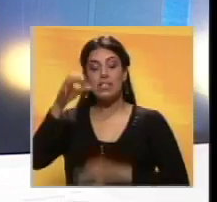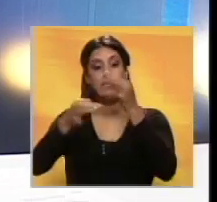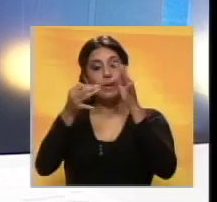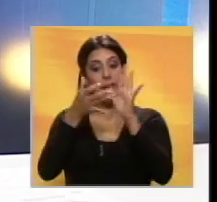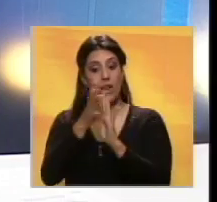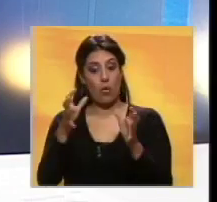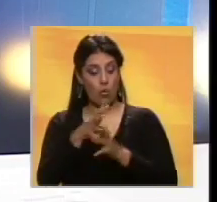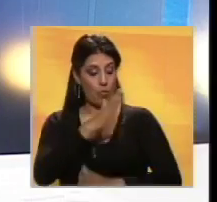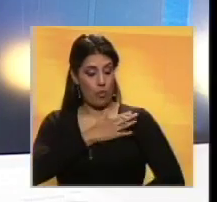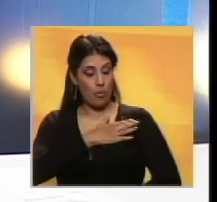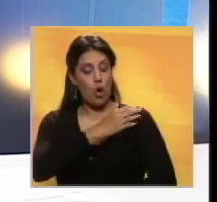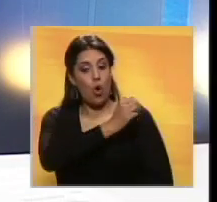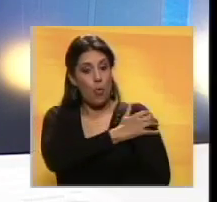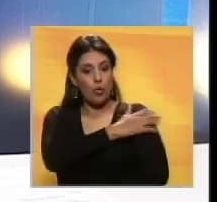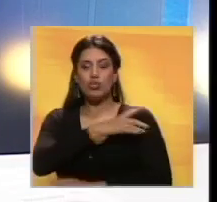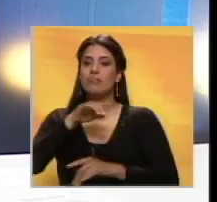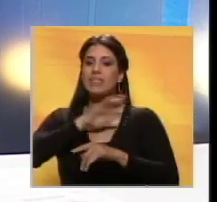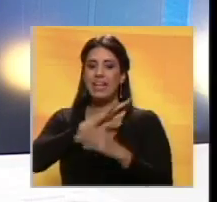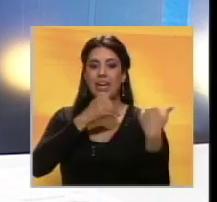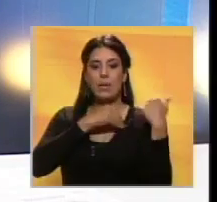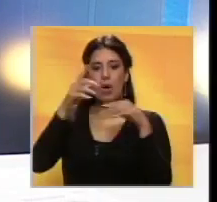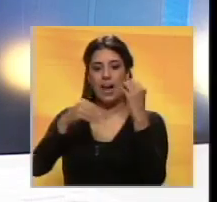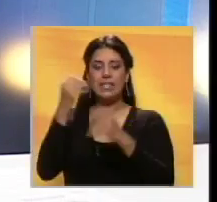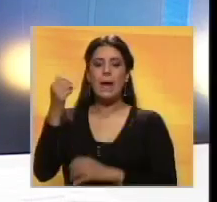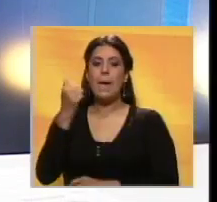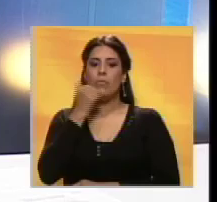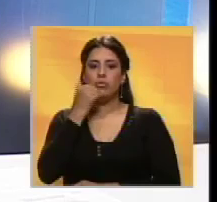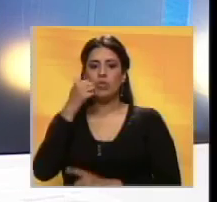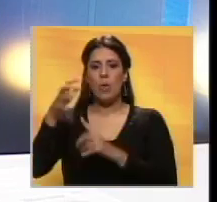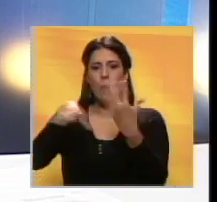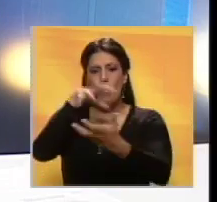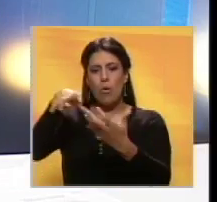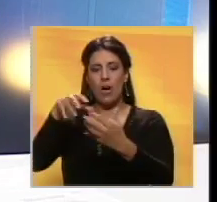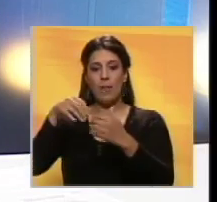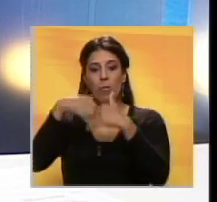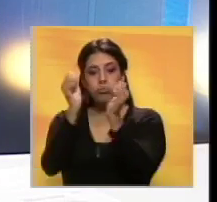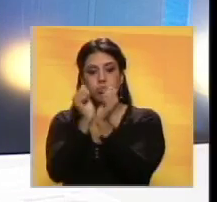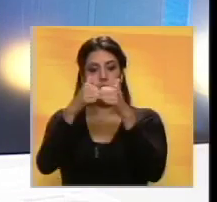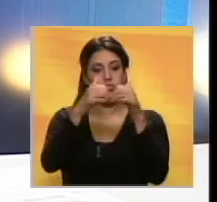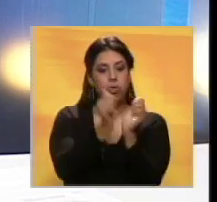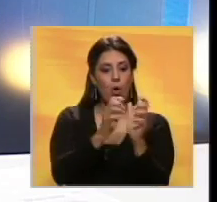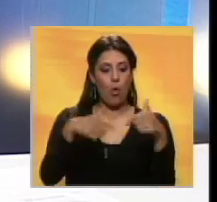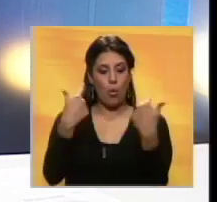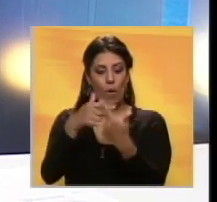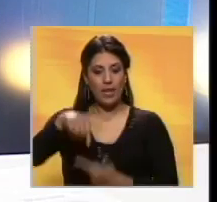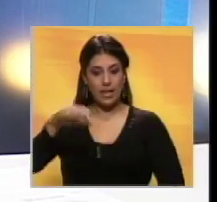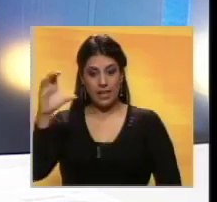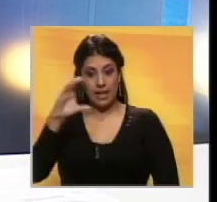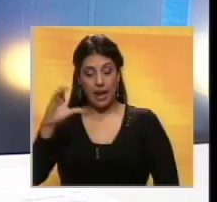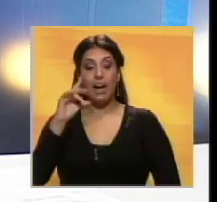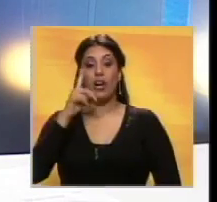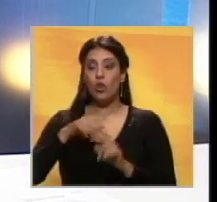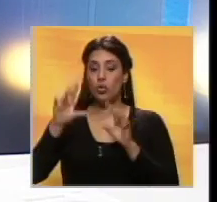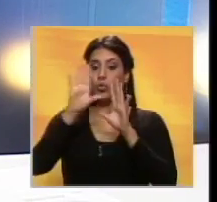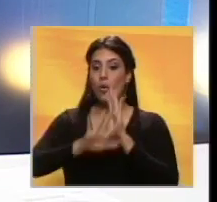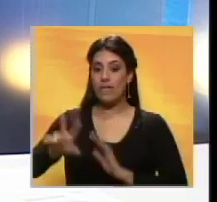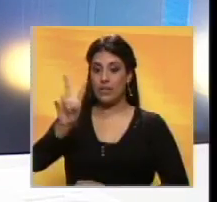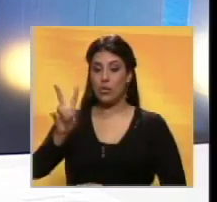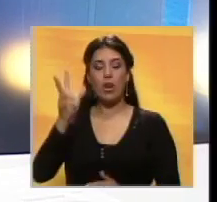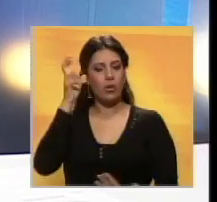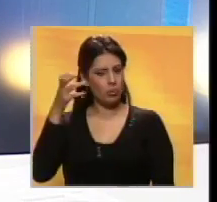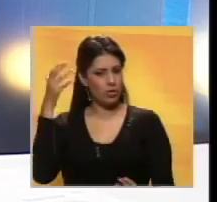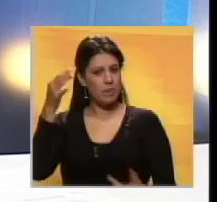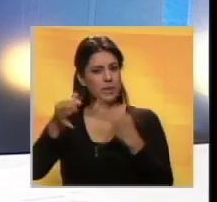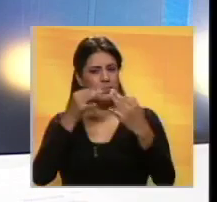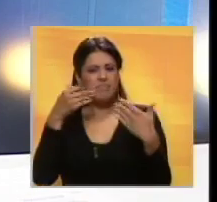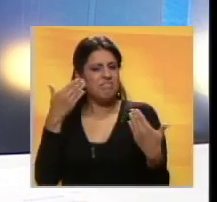aseguró que dirigentes de la oposición están involucrados en las acciones vandálicas que se han generado en diferentes partes de la ciudad capital y el resto del país.